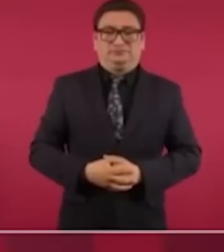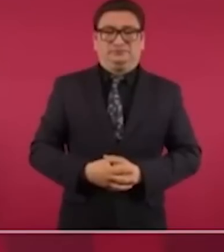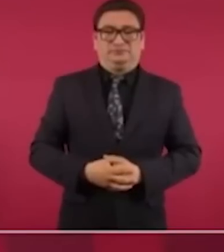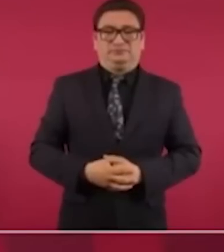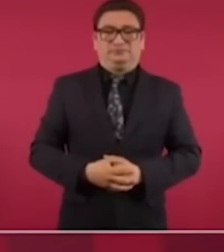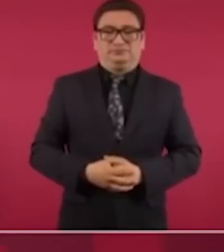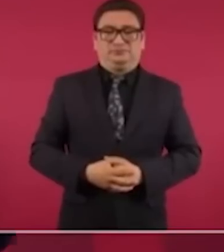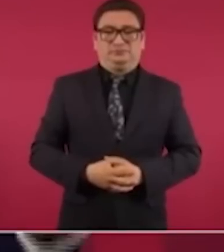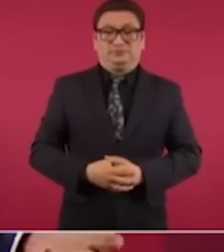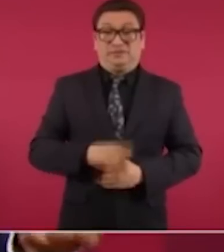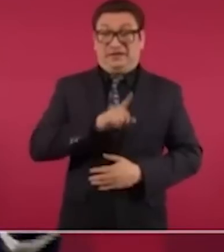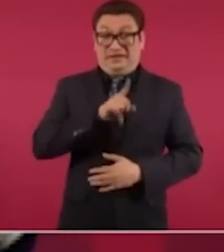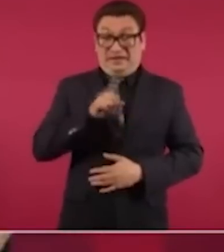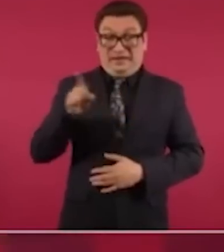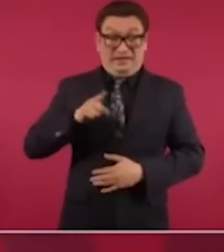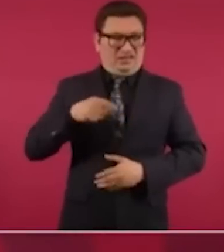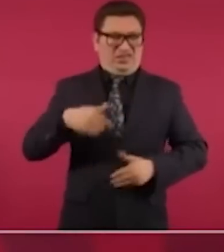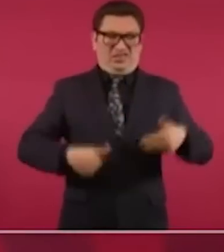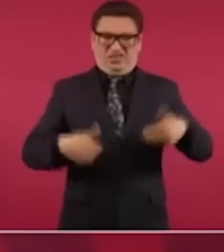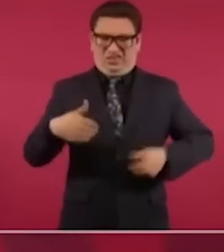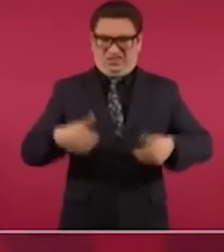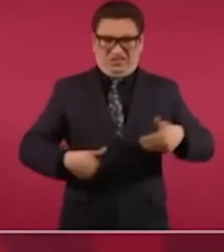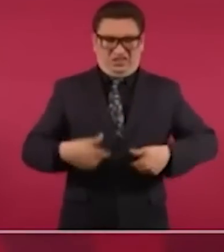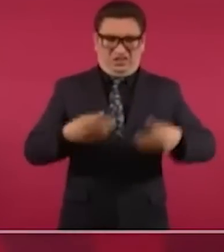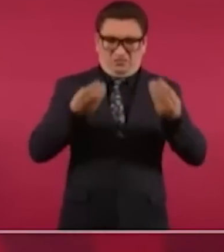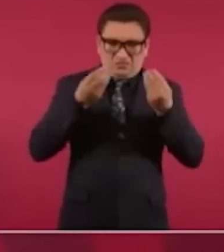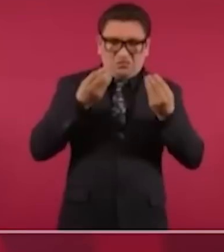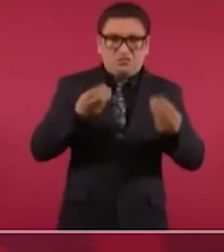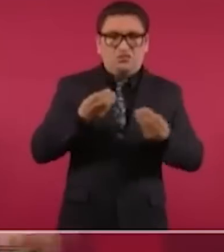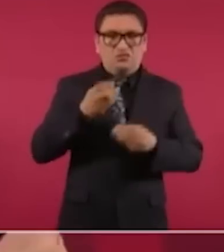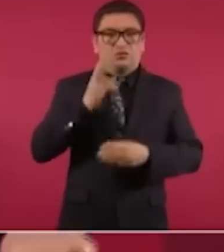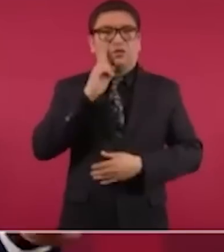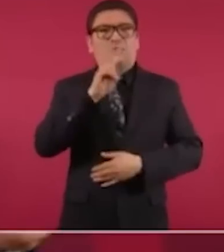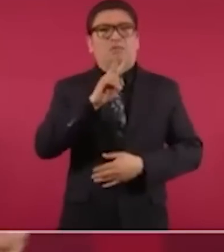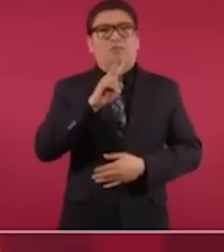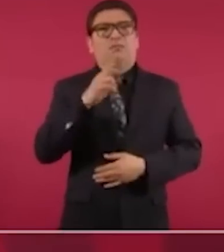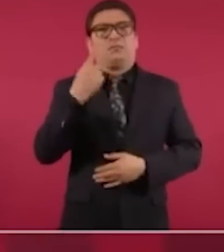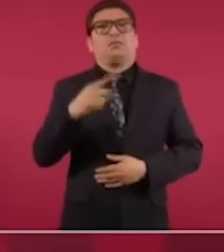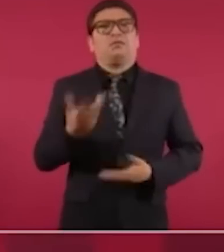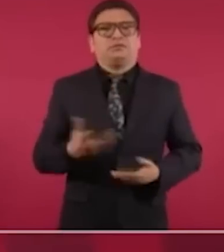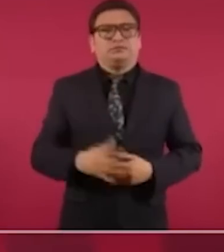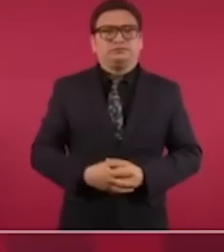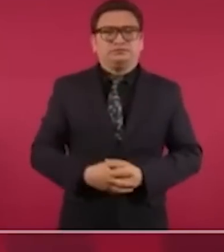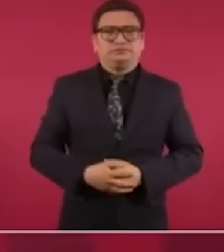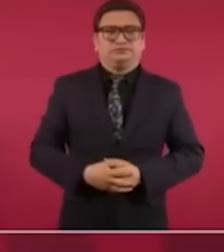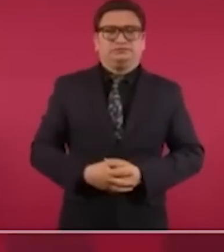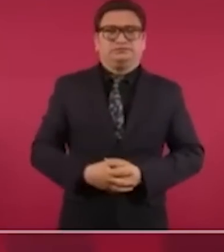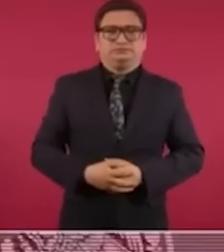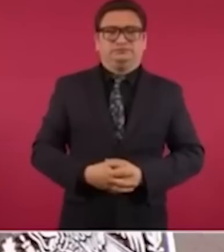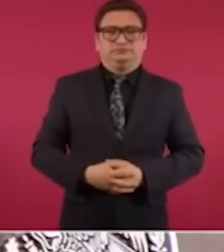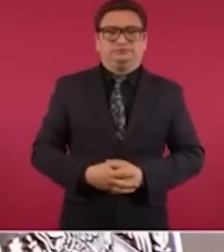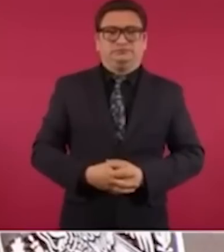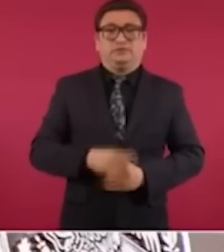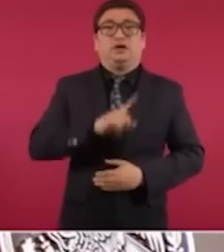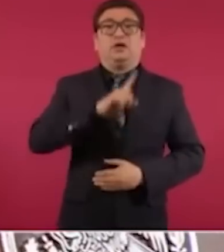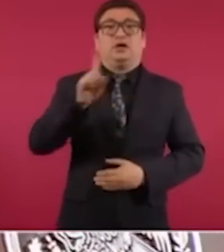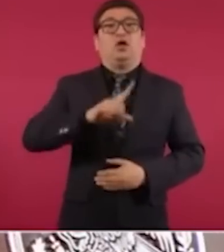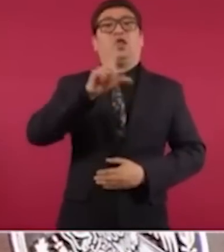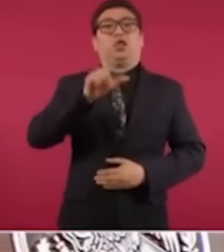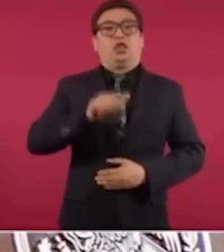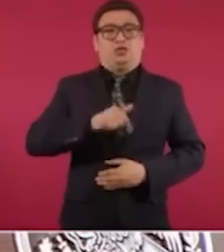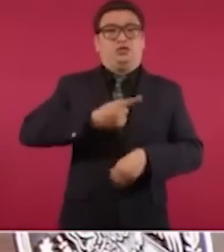si les molesta tanto pues pues que no se vayan a este enfermar